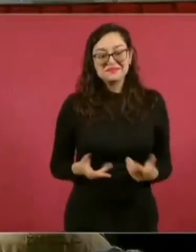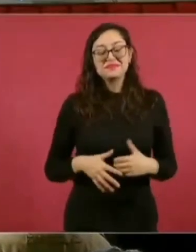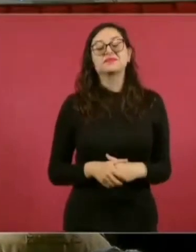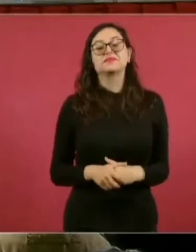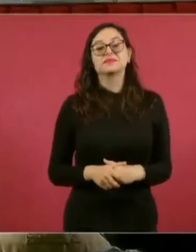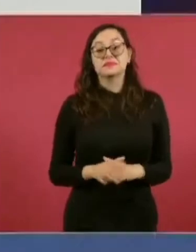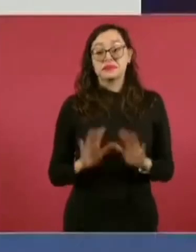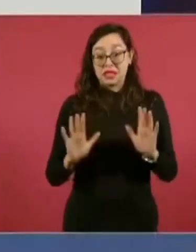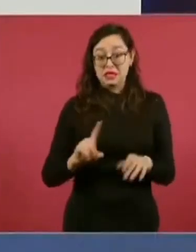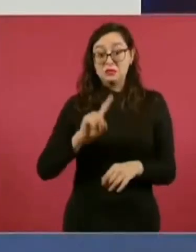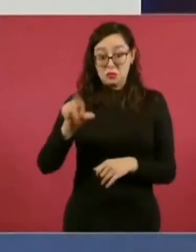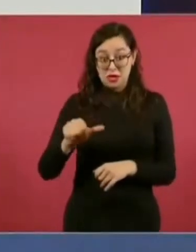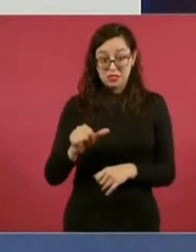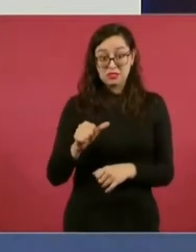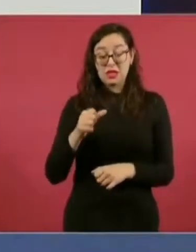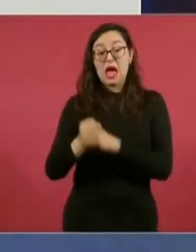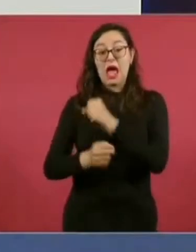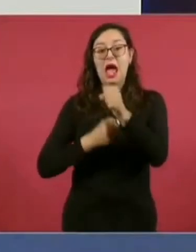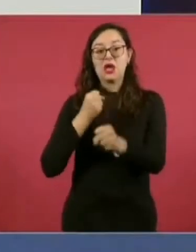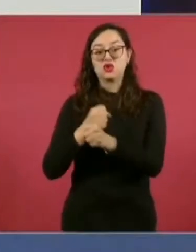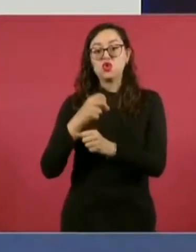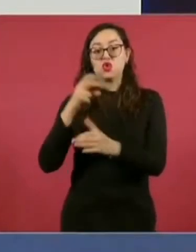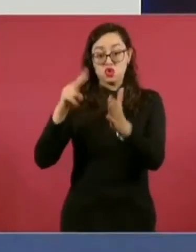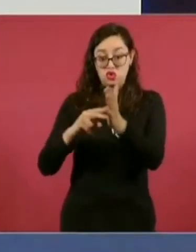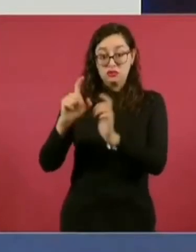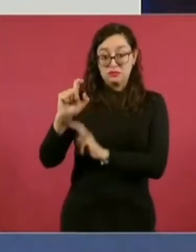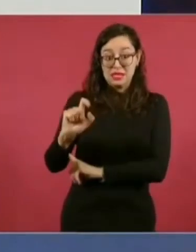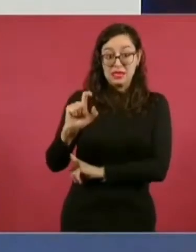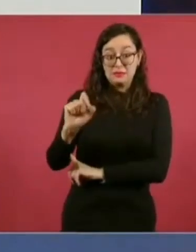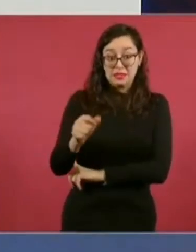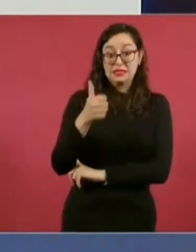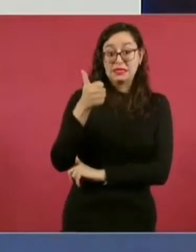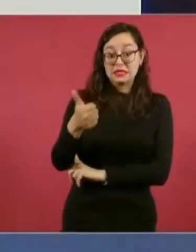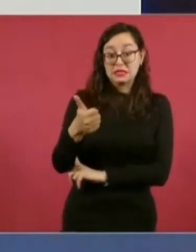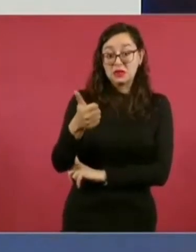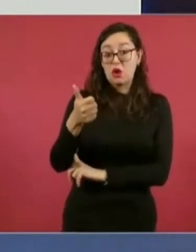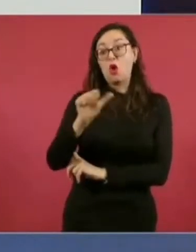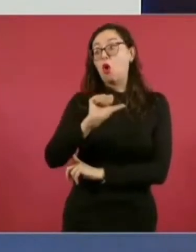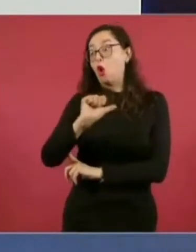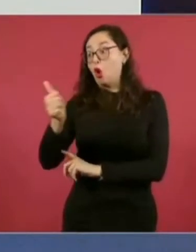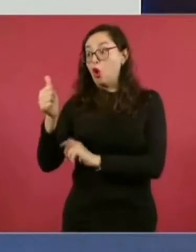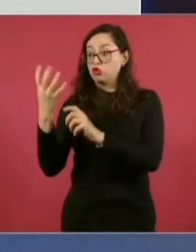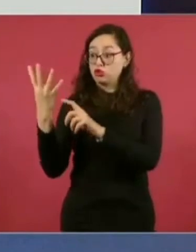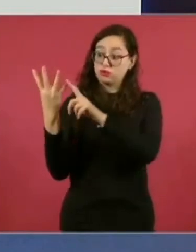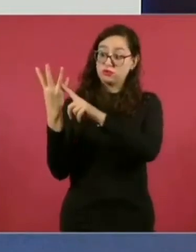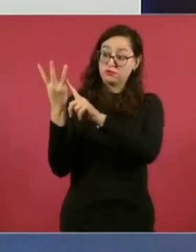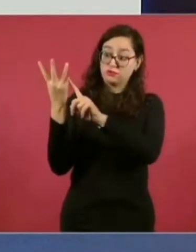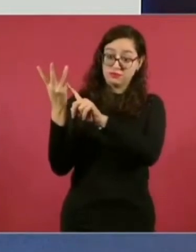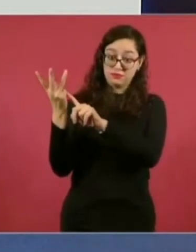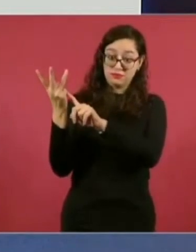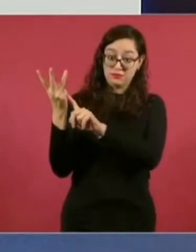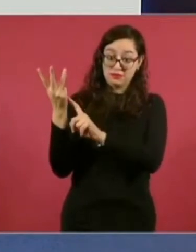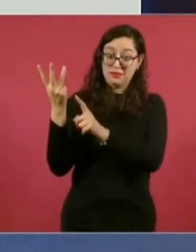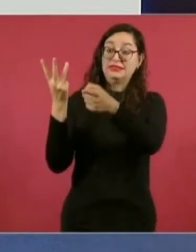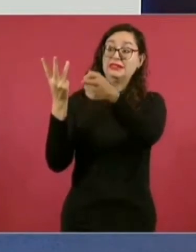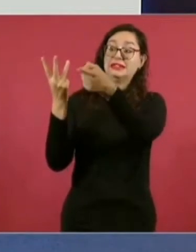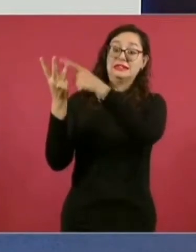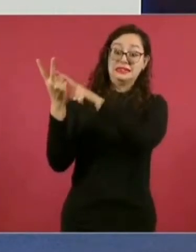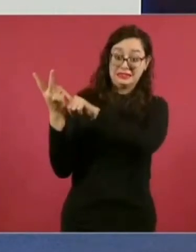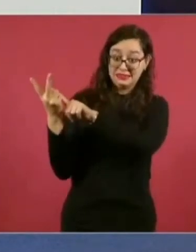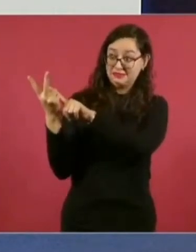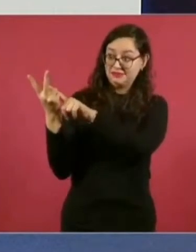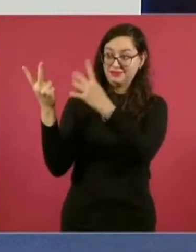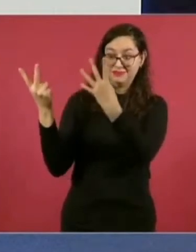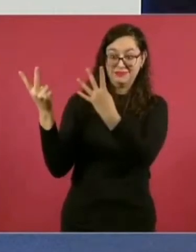del 26 sale Jorge Mario Pardo Rebolledo, se podría designar a